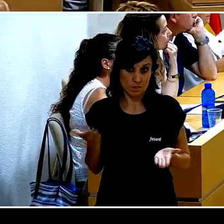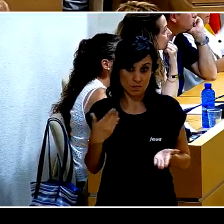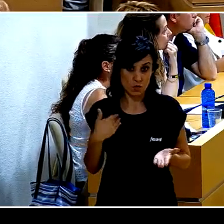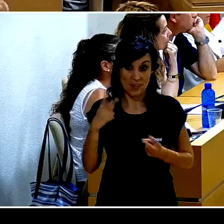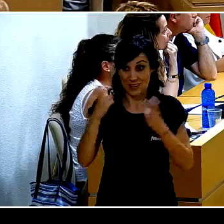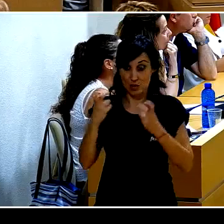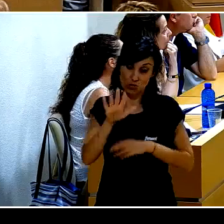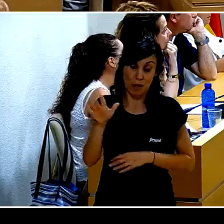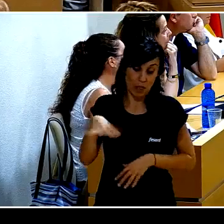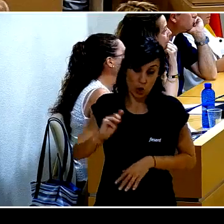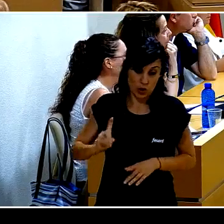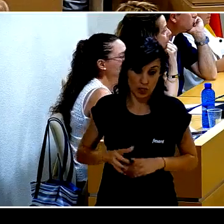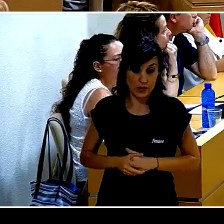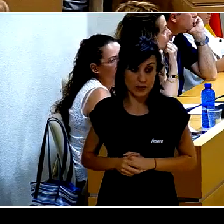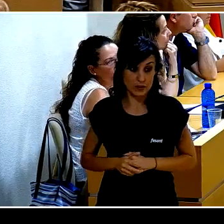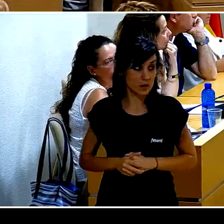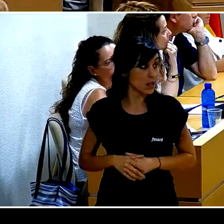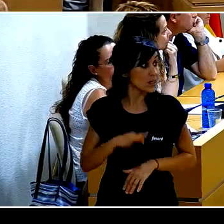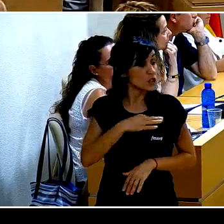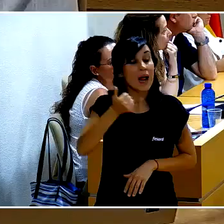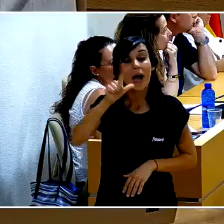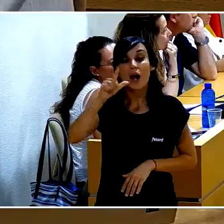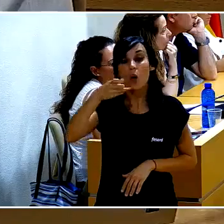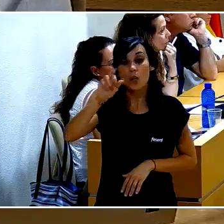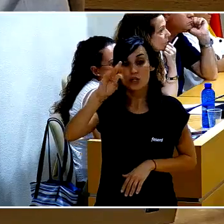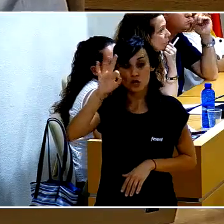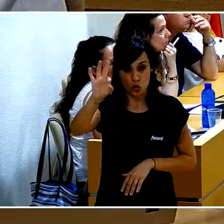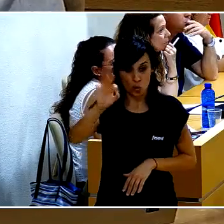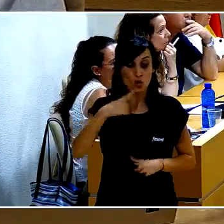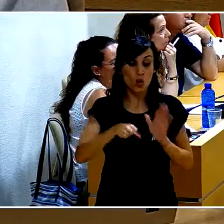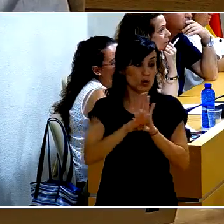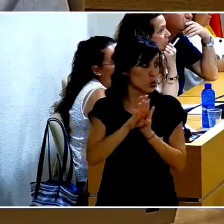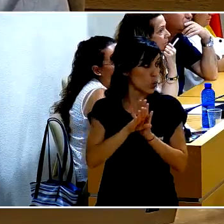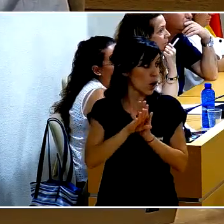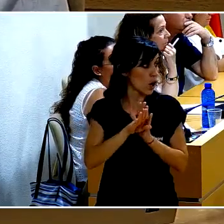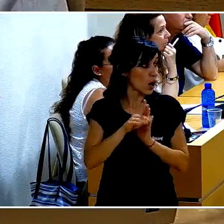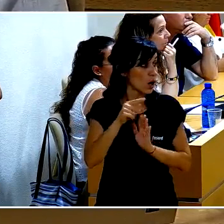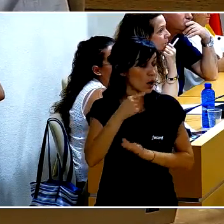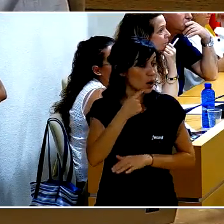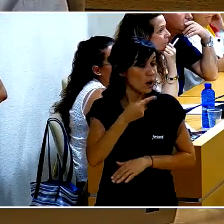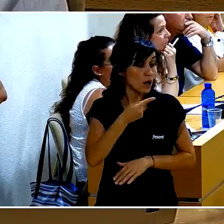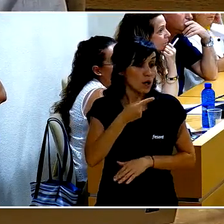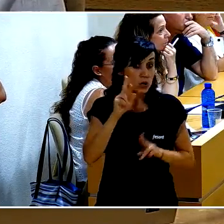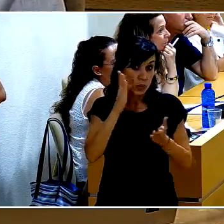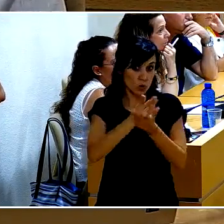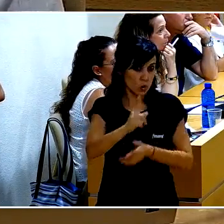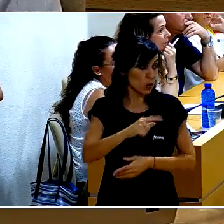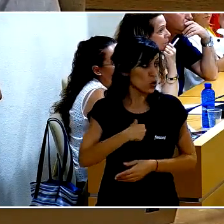que fa, pues, sembla que no. Senyor Alberto, per favor, continue i esperem que no hi hagi una altra interrupció.